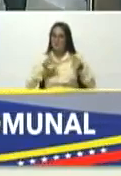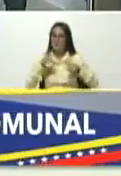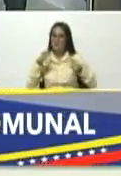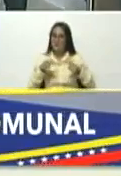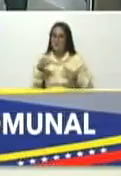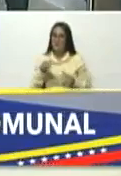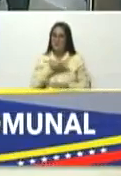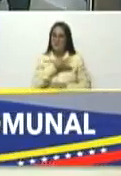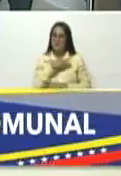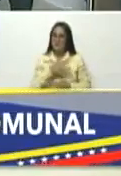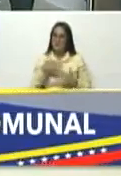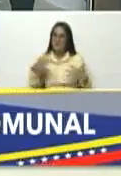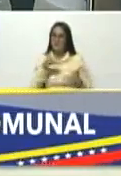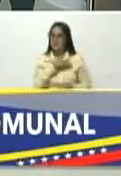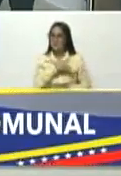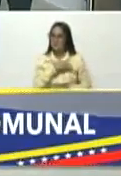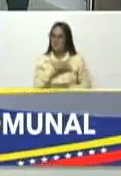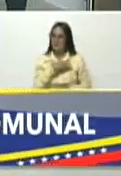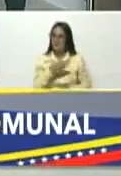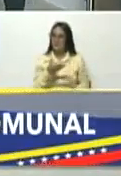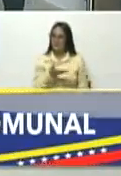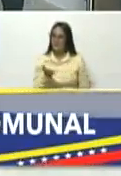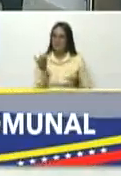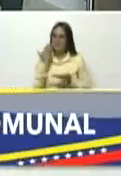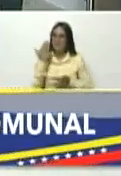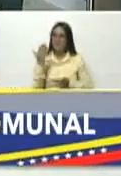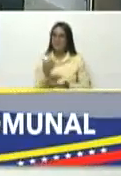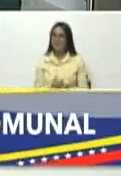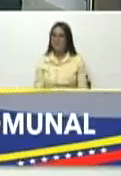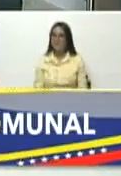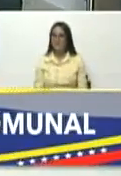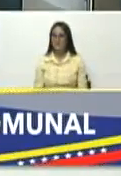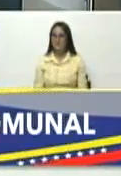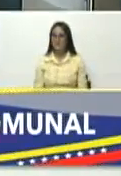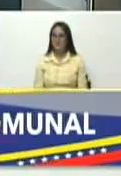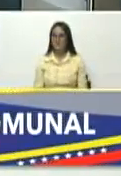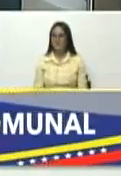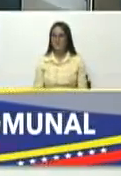las misiones y las grandes misiones. Adelante, mi comandante.